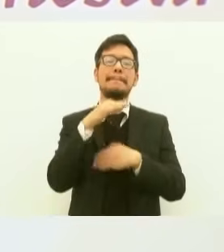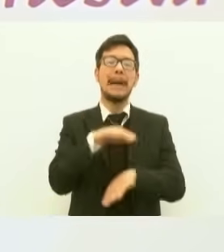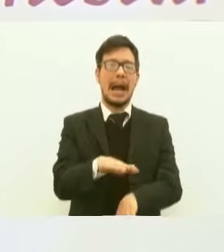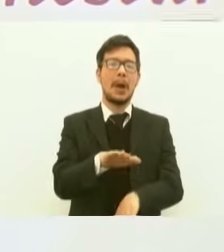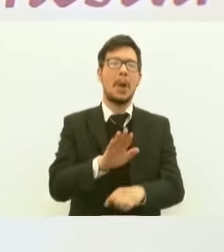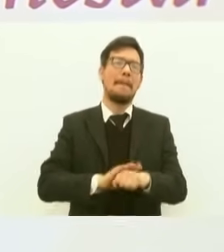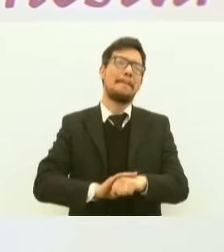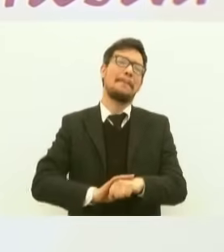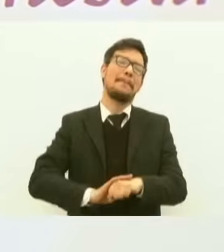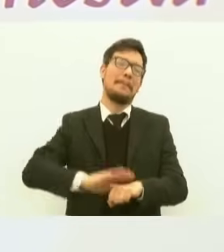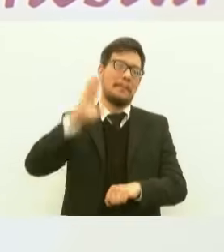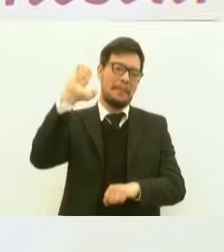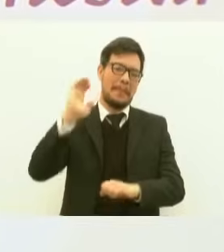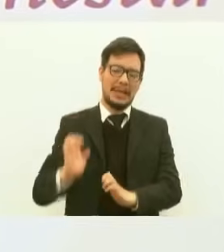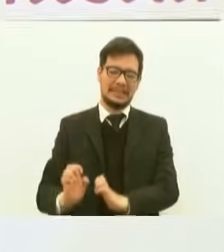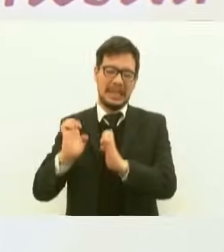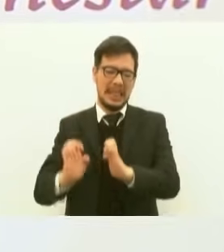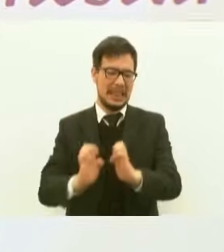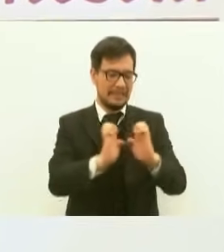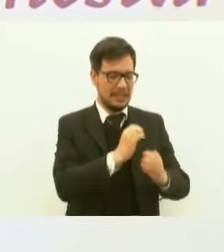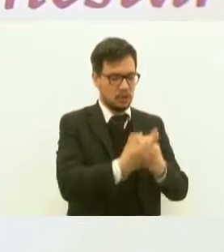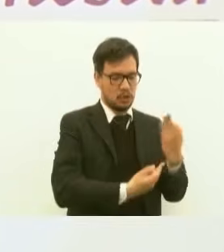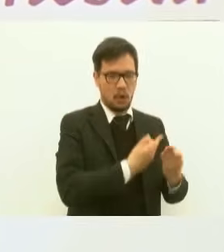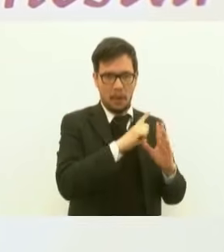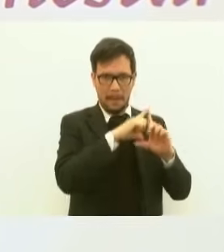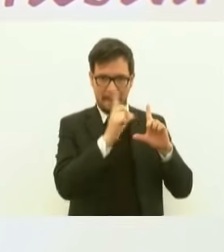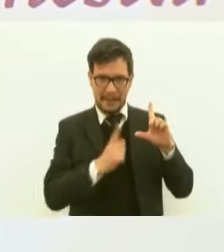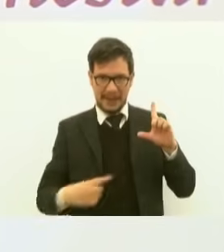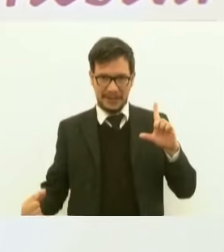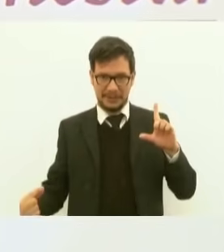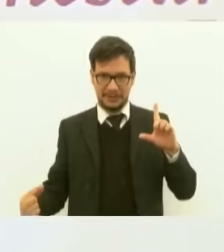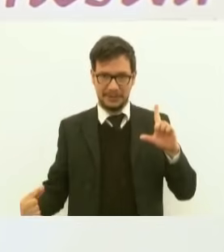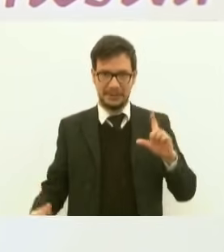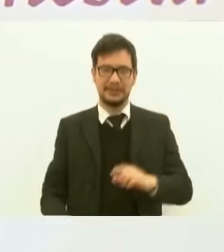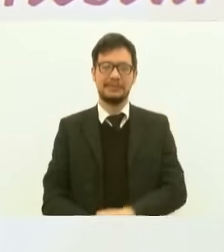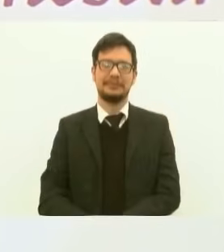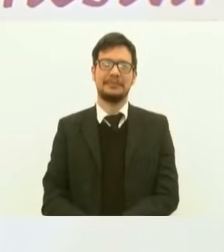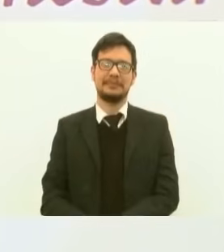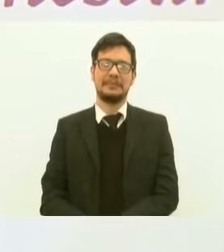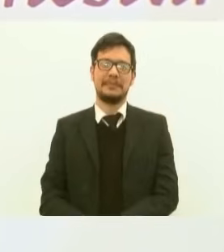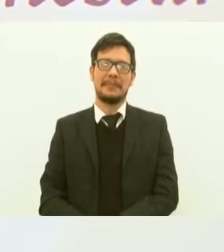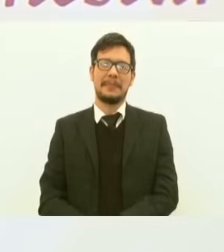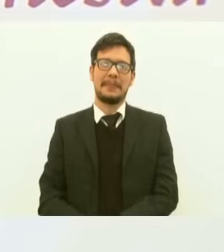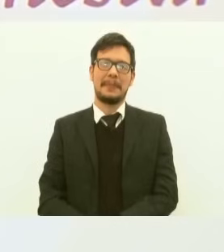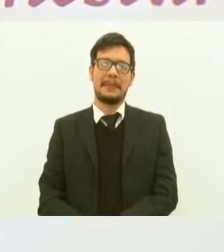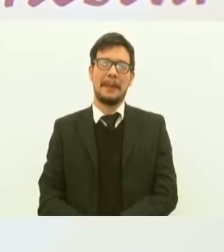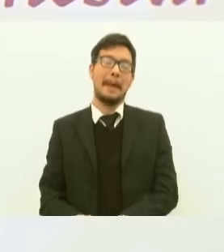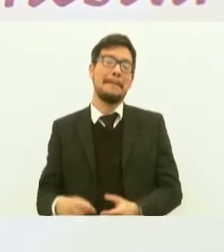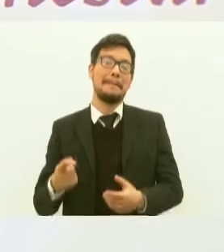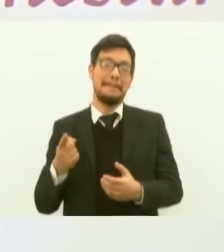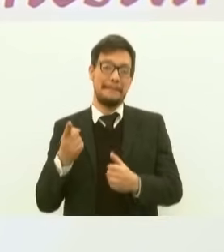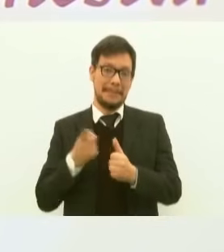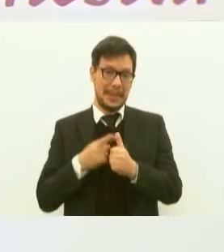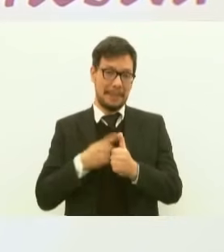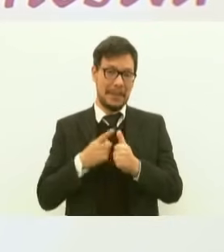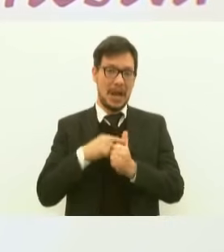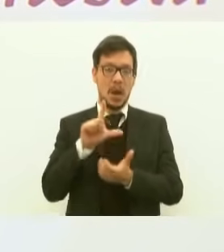más sucursales en todo México. El número uno, el Banco del Bienestar.